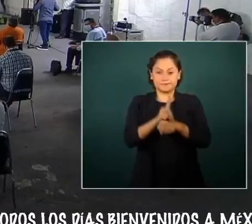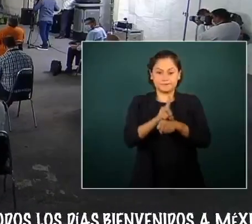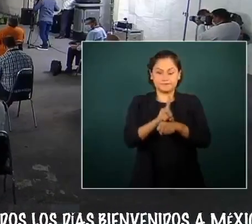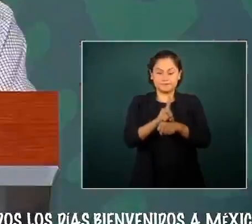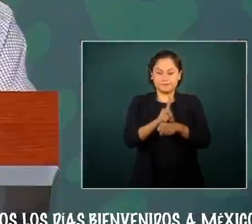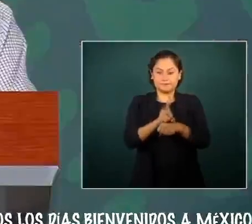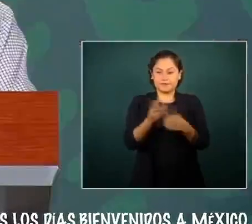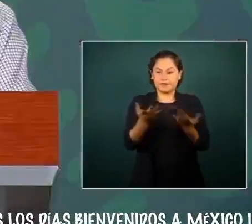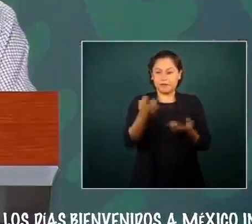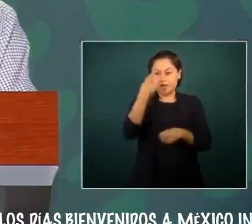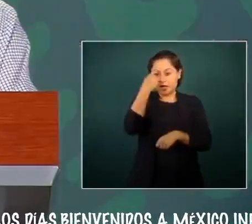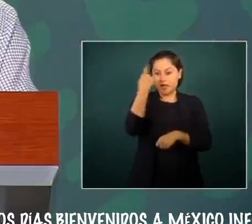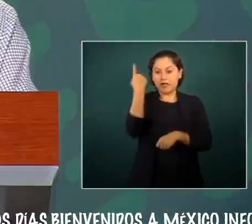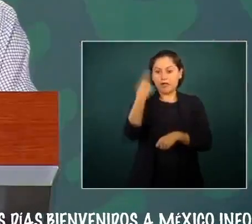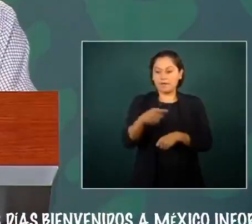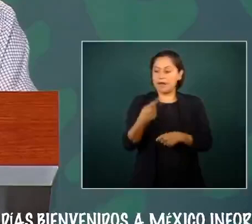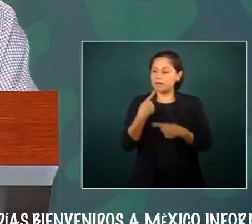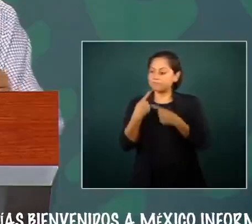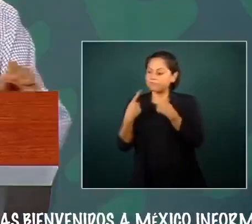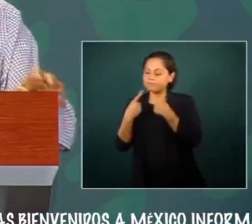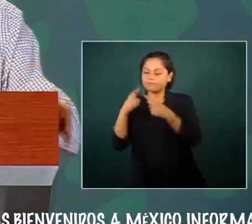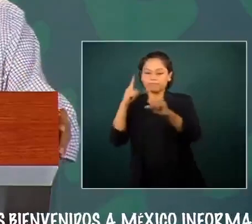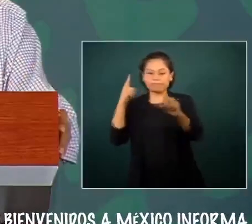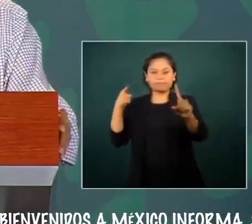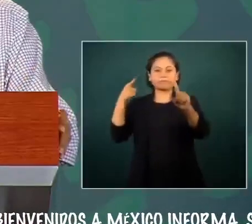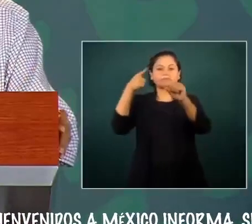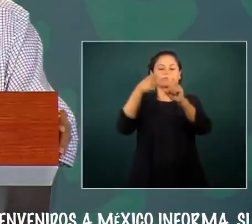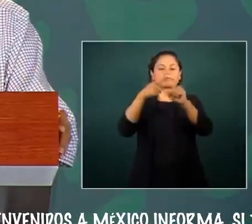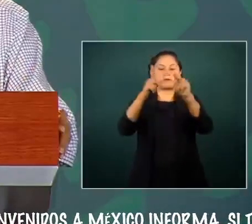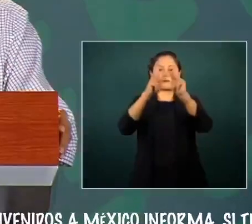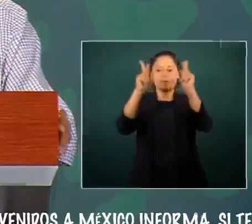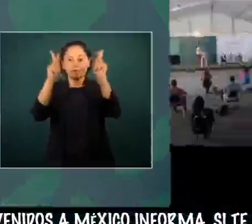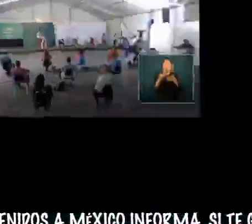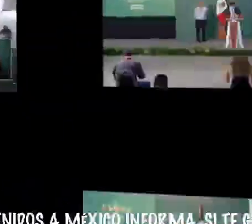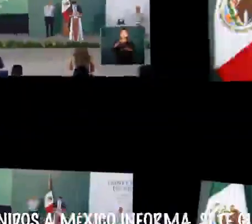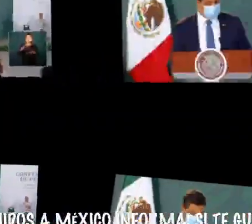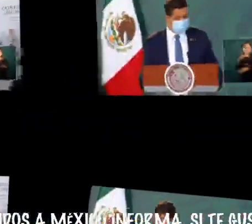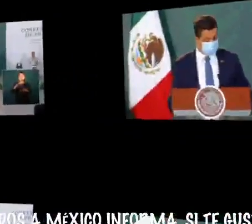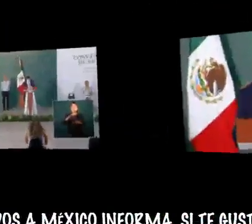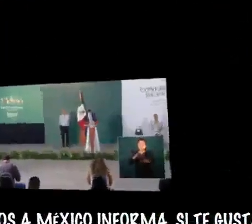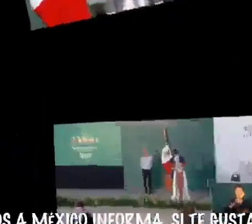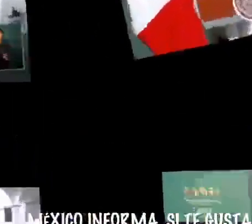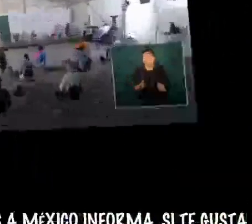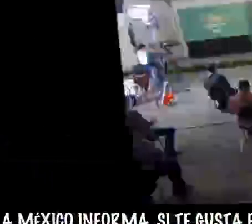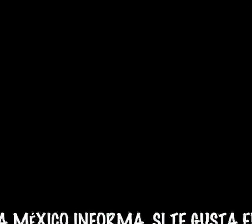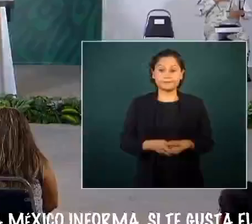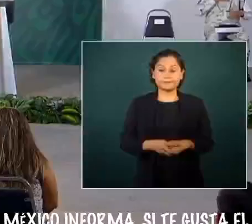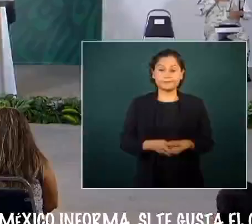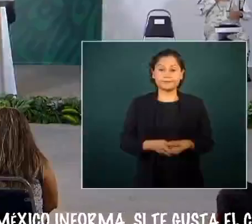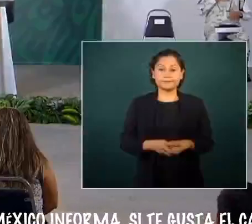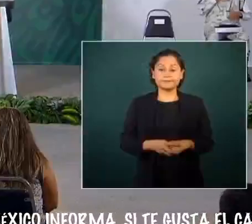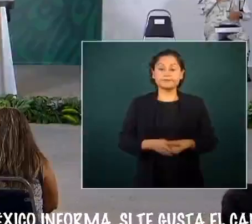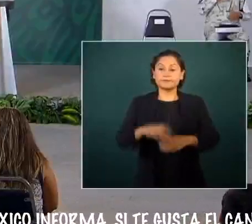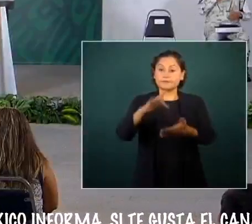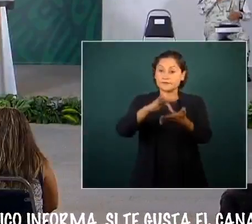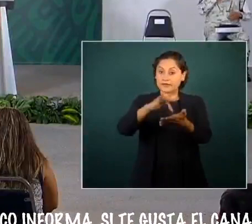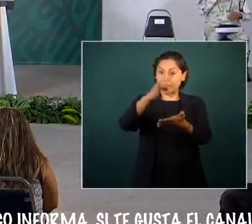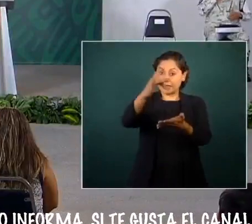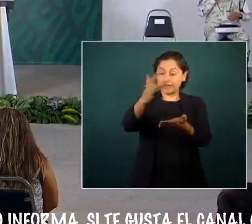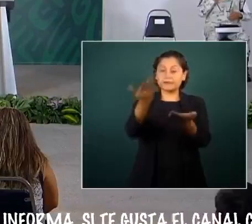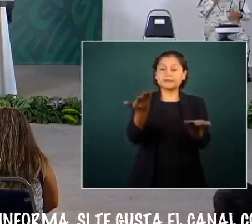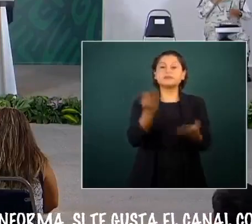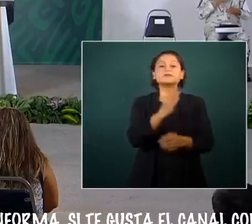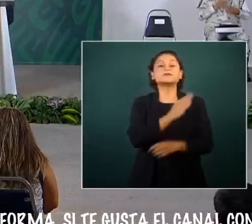conseguir la paz en tamaulipas y en todo el país gracias y buenos